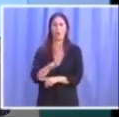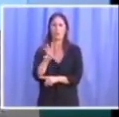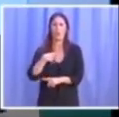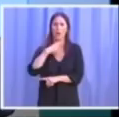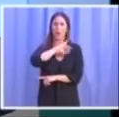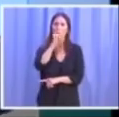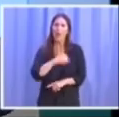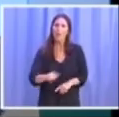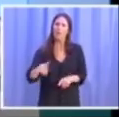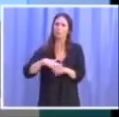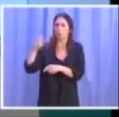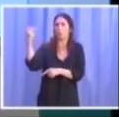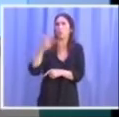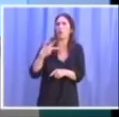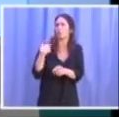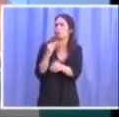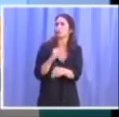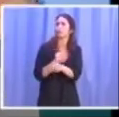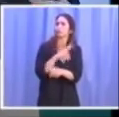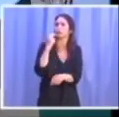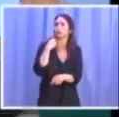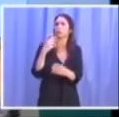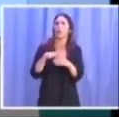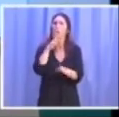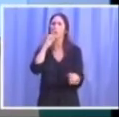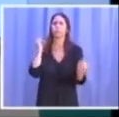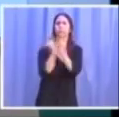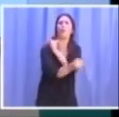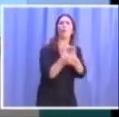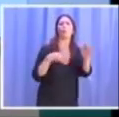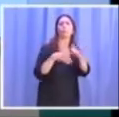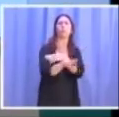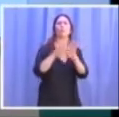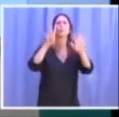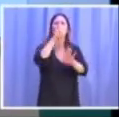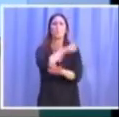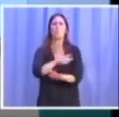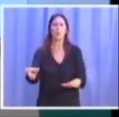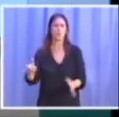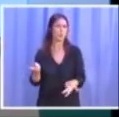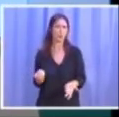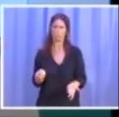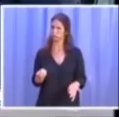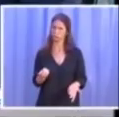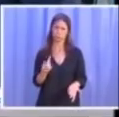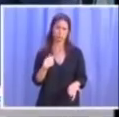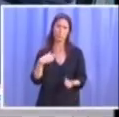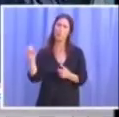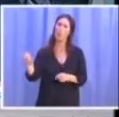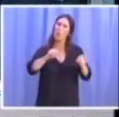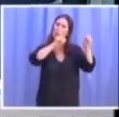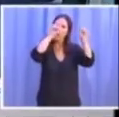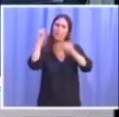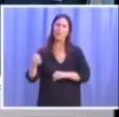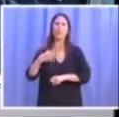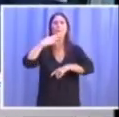pisito y que tiene su derecho a mantenerlo, no se le metan 9 personas y no estén mal. Nosotros hemos defendido a los mayores, nosotros